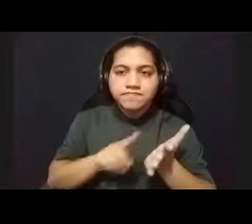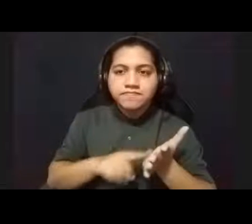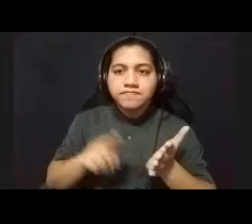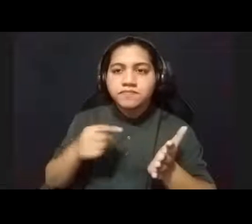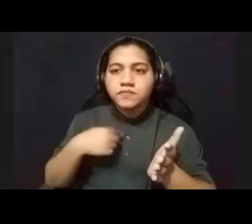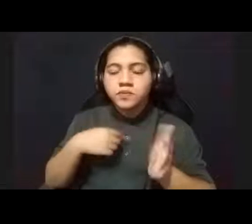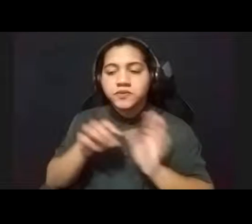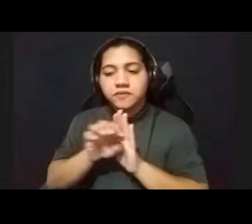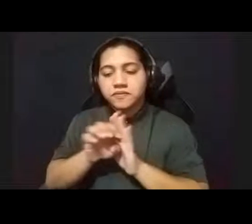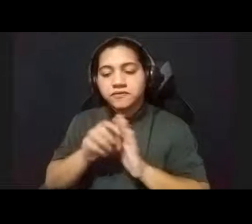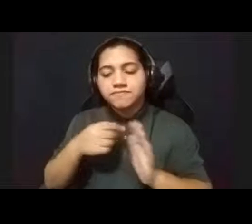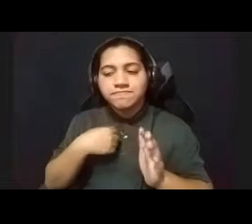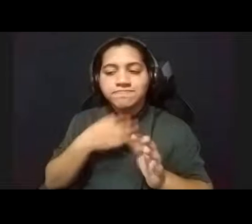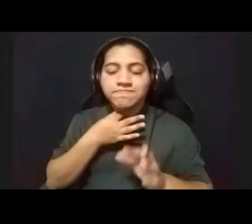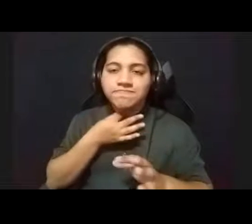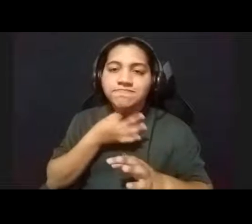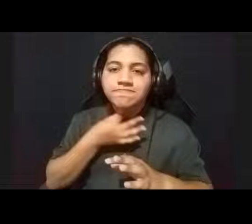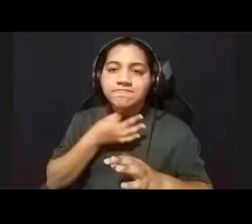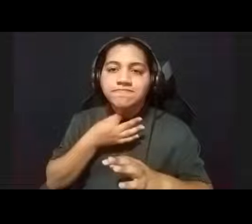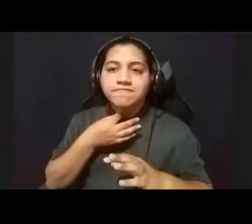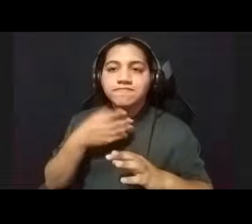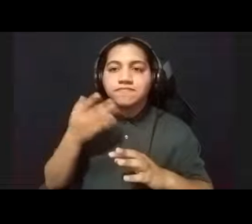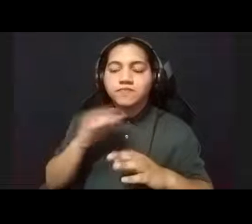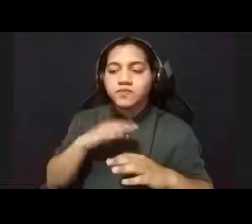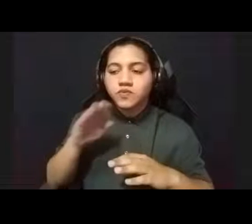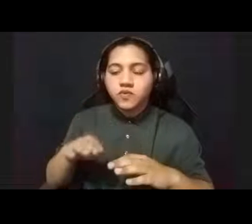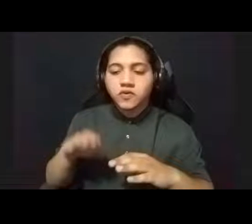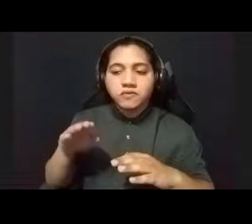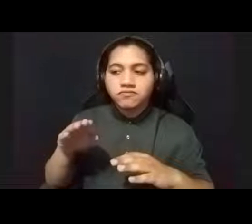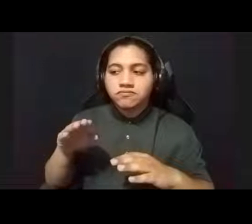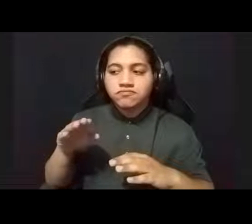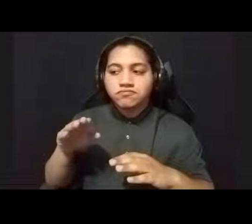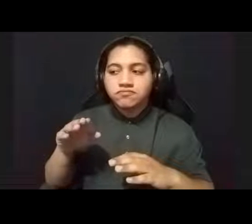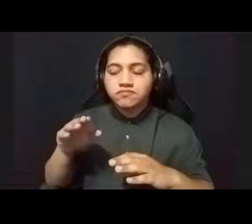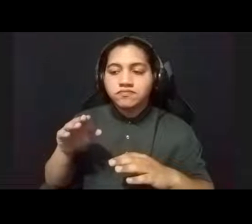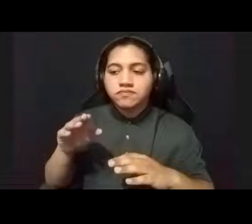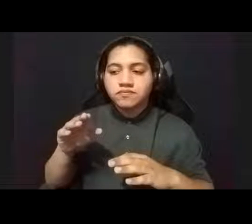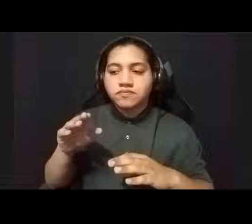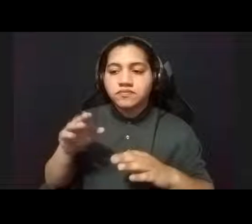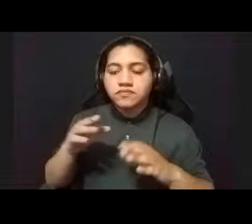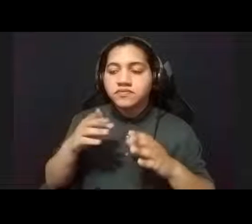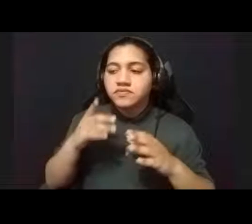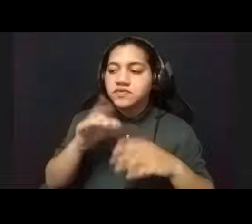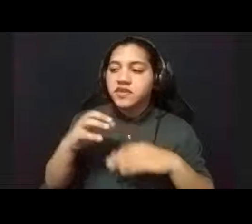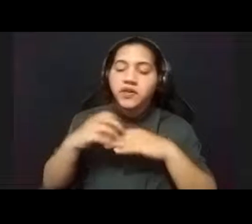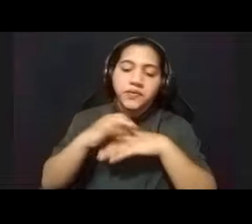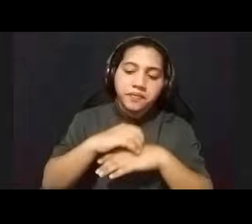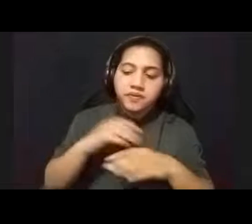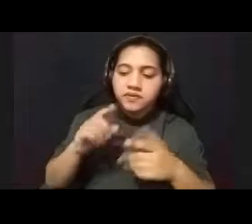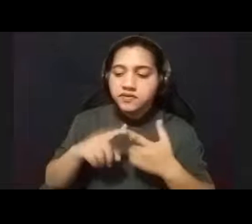ejemplo, me da mucha curiosidad, porque nunca en ninguna de las versiones de la hormiguita,